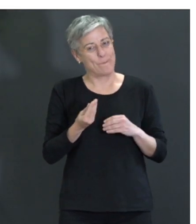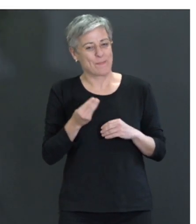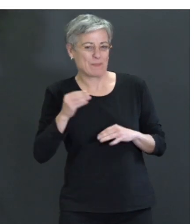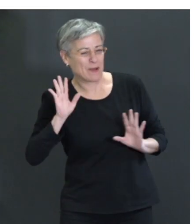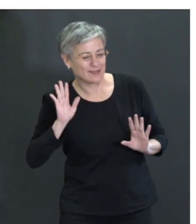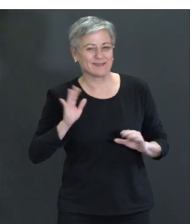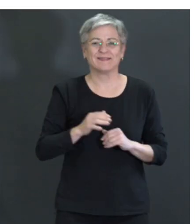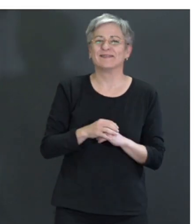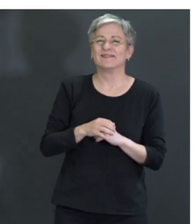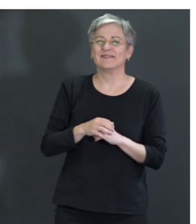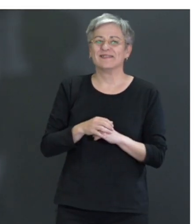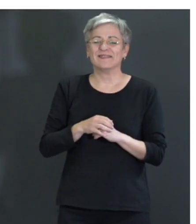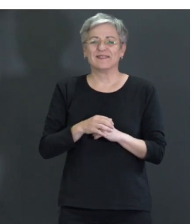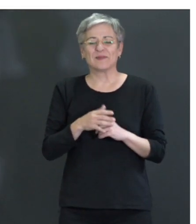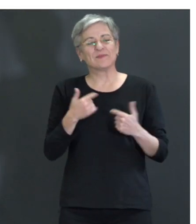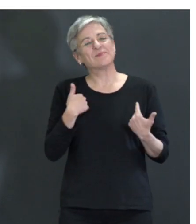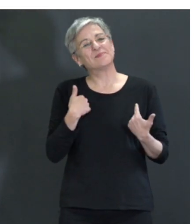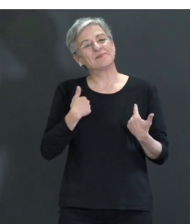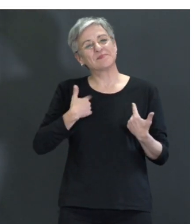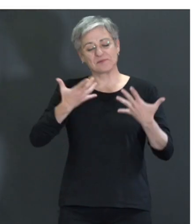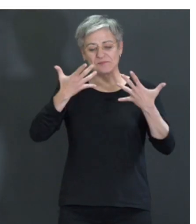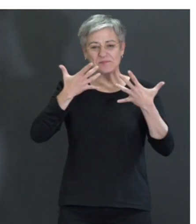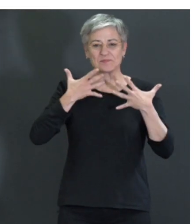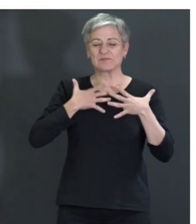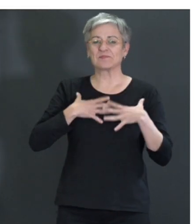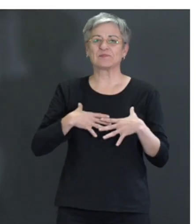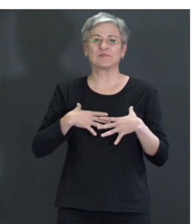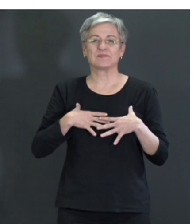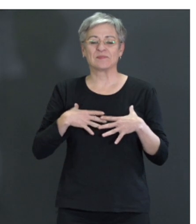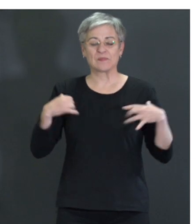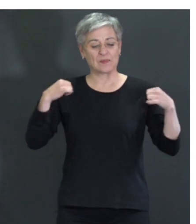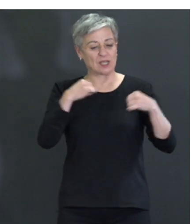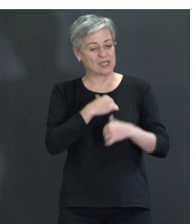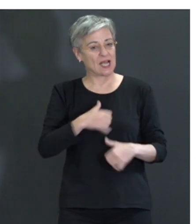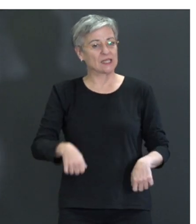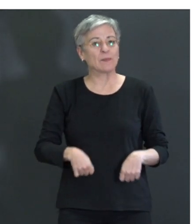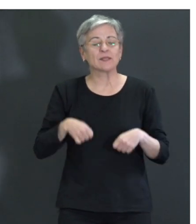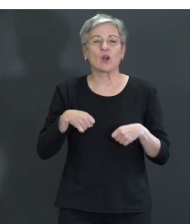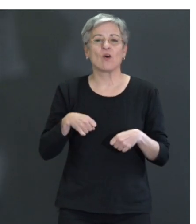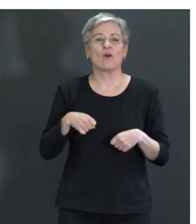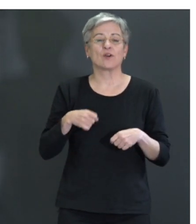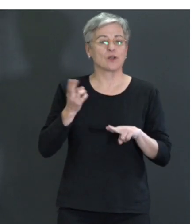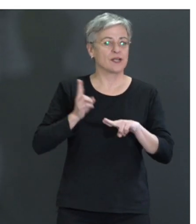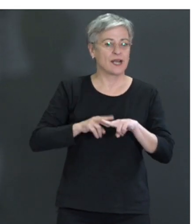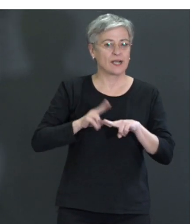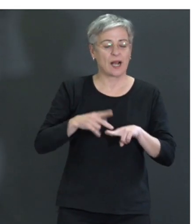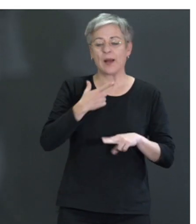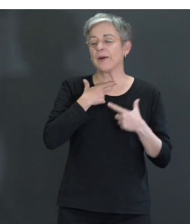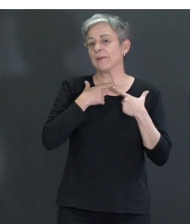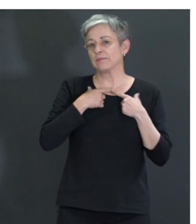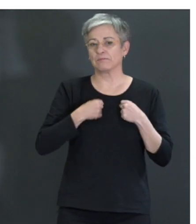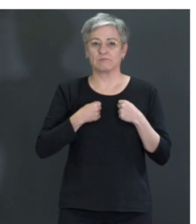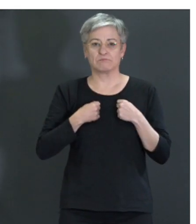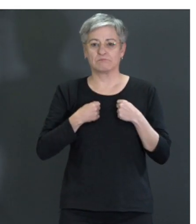ahí. Visto una chaqueta y pantalón negro y una camisa